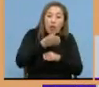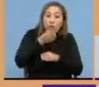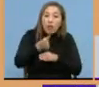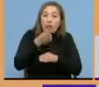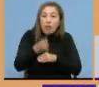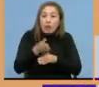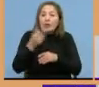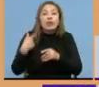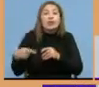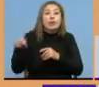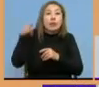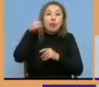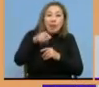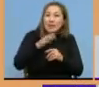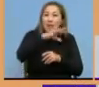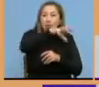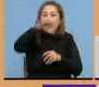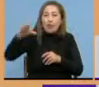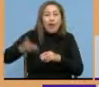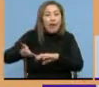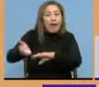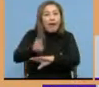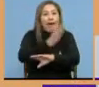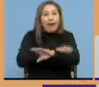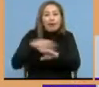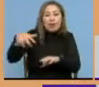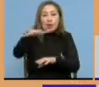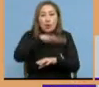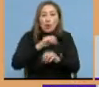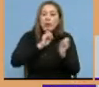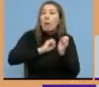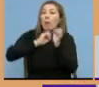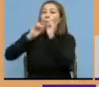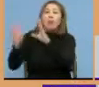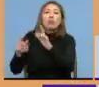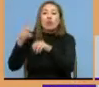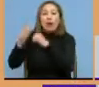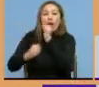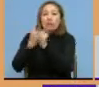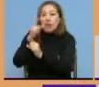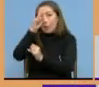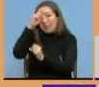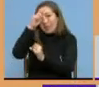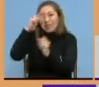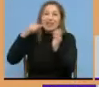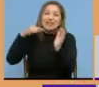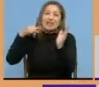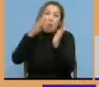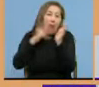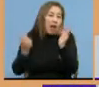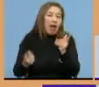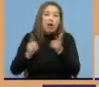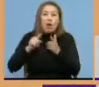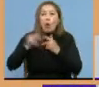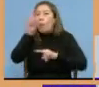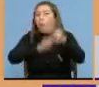que están concurriendo hacia el interior antes nosotros en nuestra región nos desplazábamos al hospital paterson o hasta la capital para poder tener los